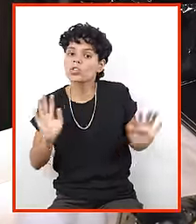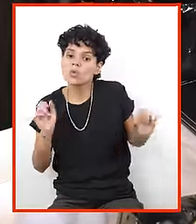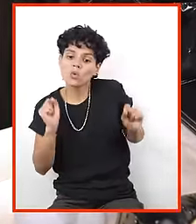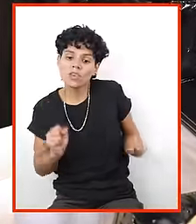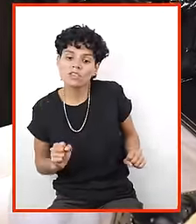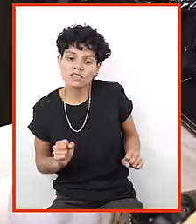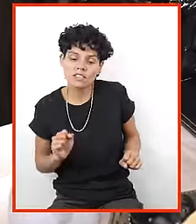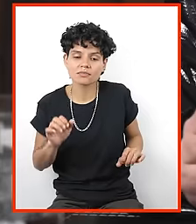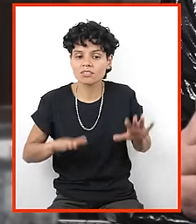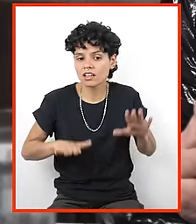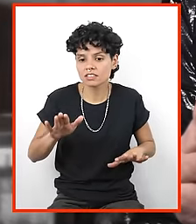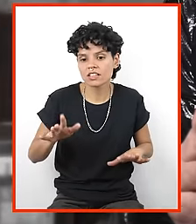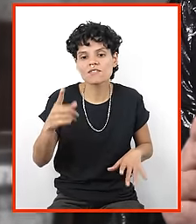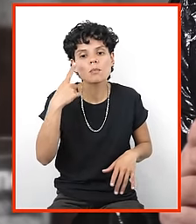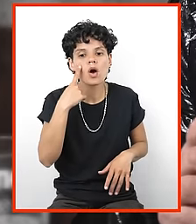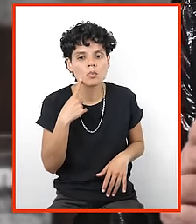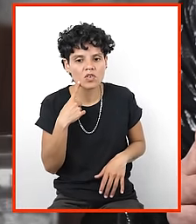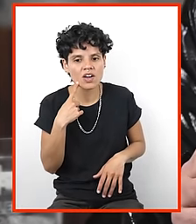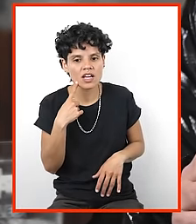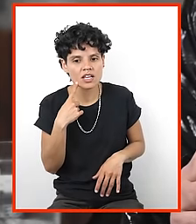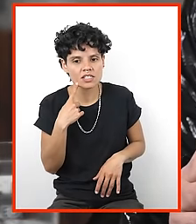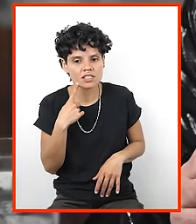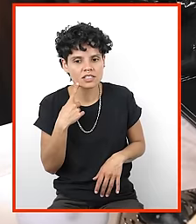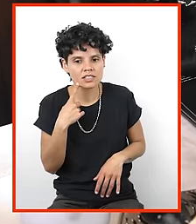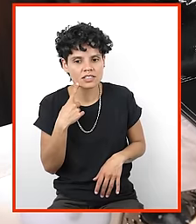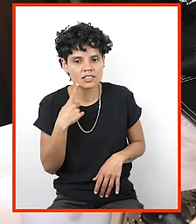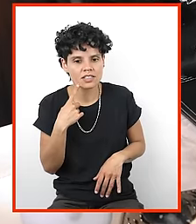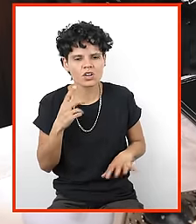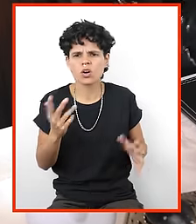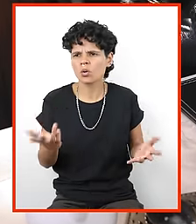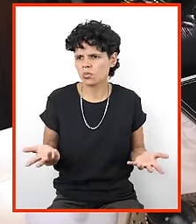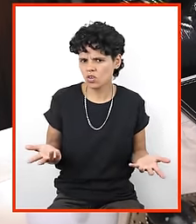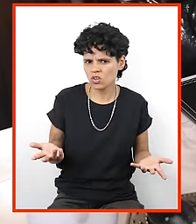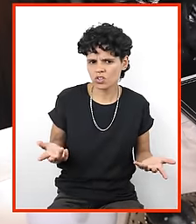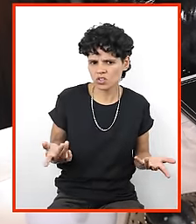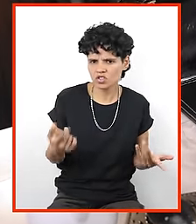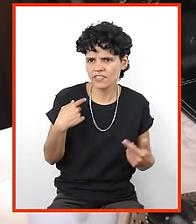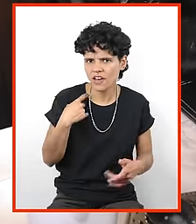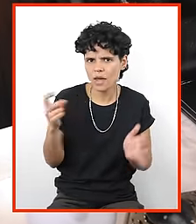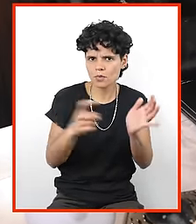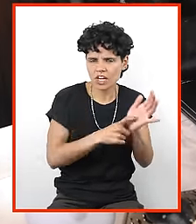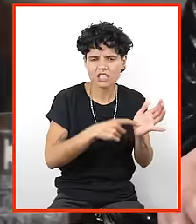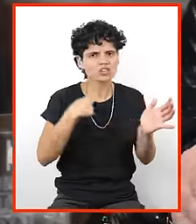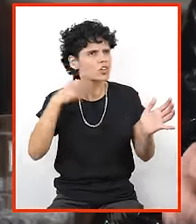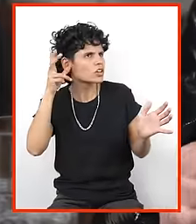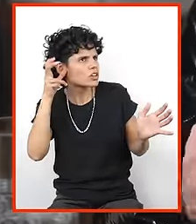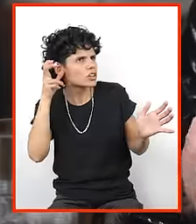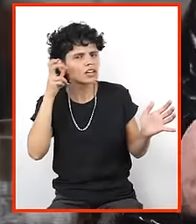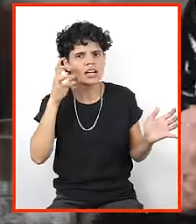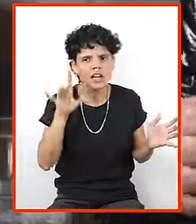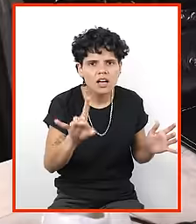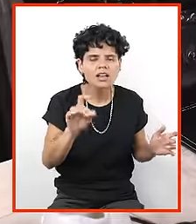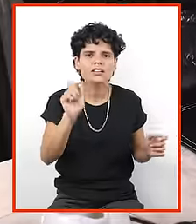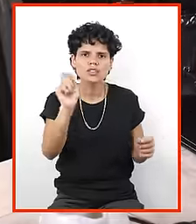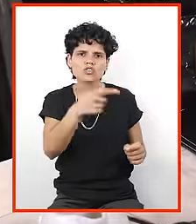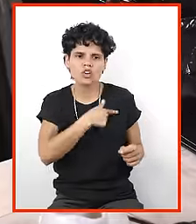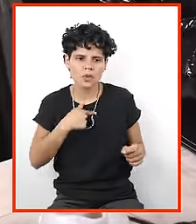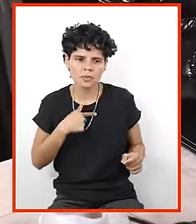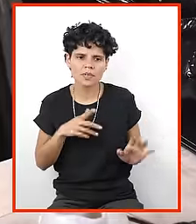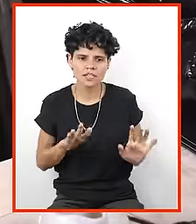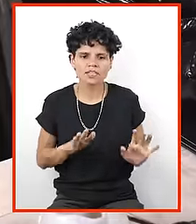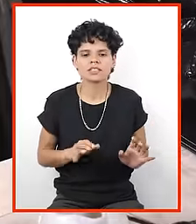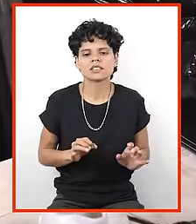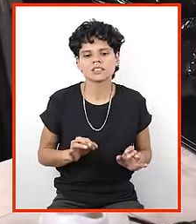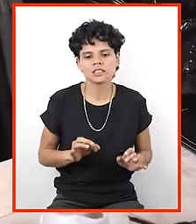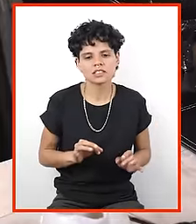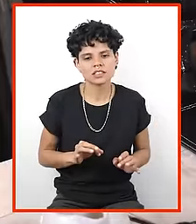una de las risas. Yeah. Te vamos a poner a prueba, vamos a ponerte alguna risa y te vamos a poner aquí y nos gustaría que adivinaras. Es que lo